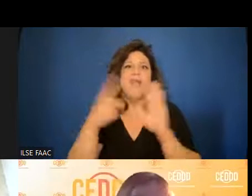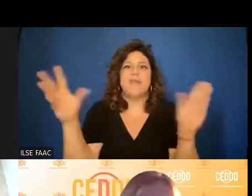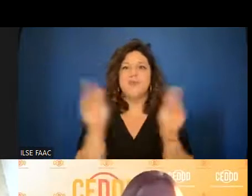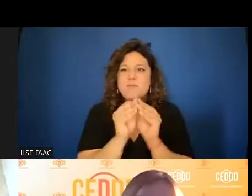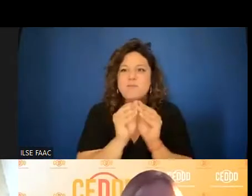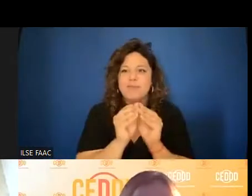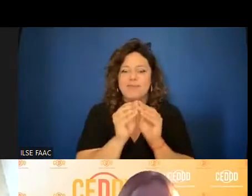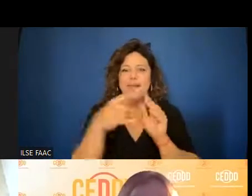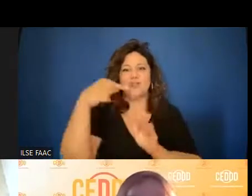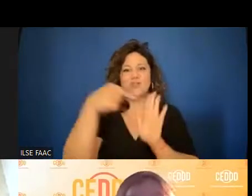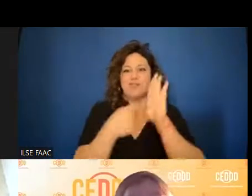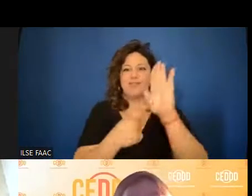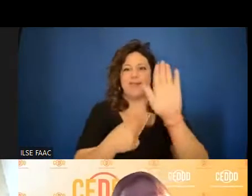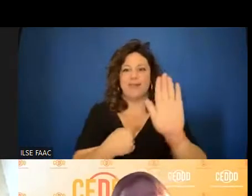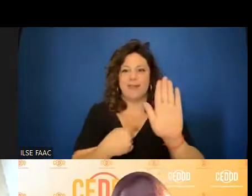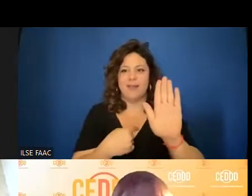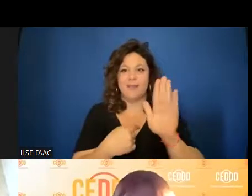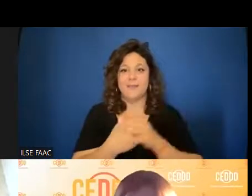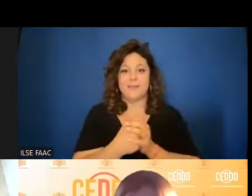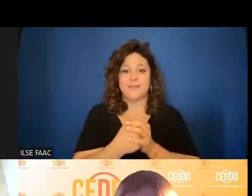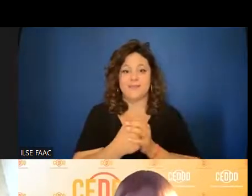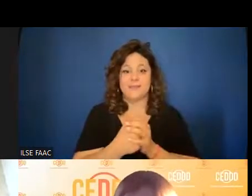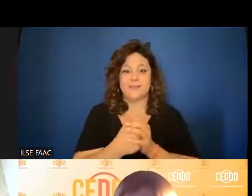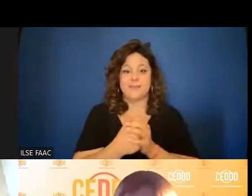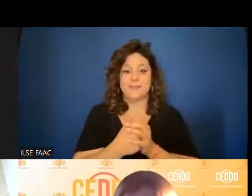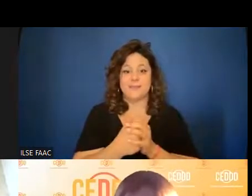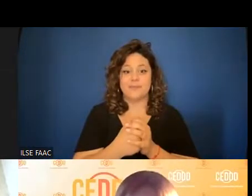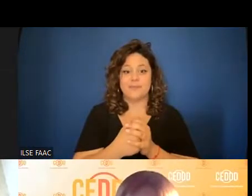compañeros, Néstor, Pedro, por vuestra